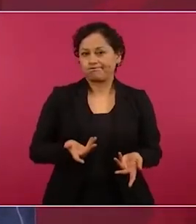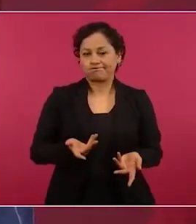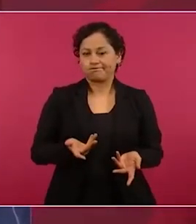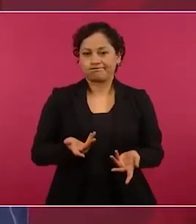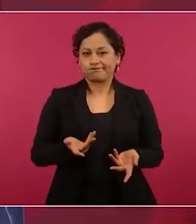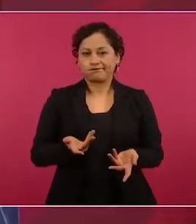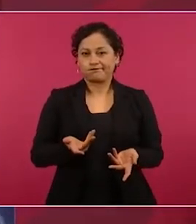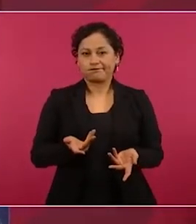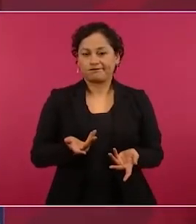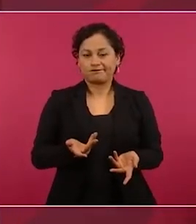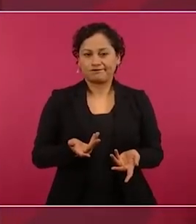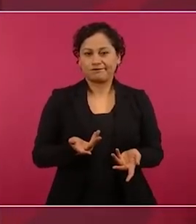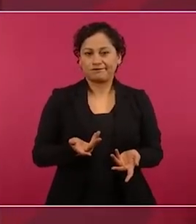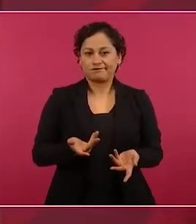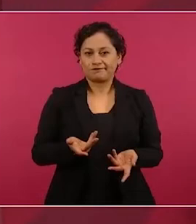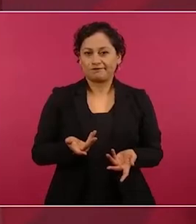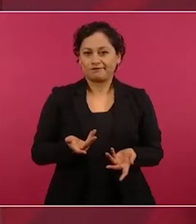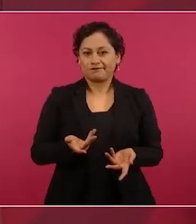se